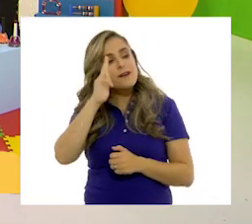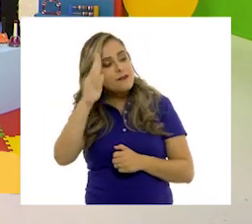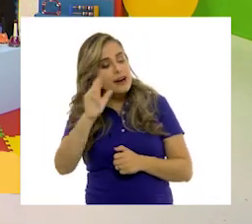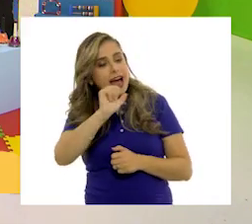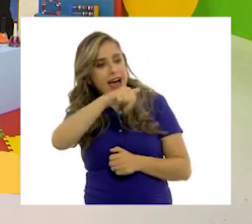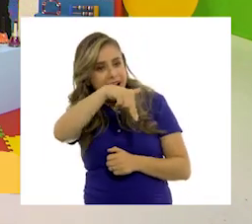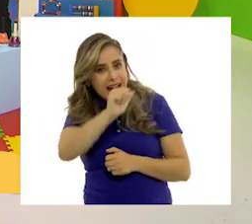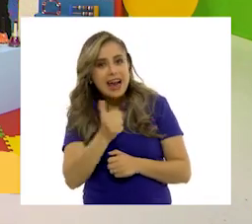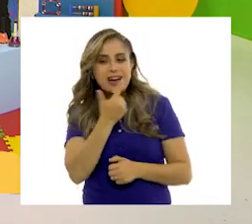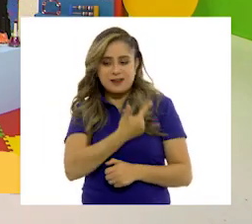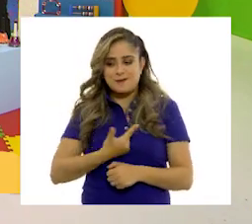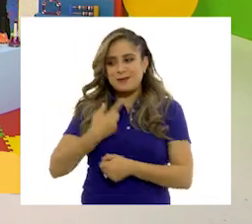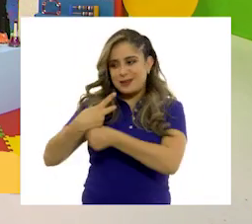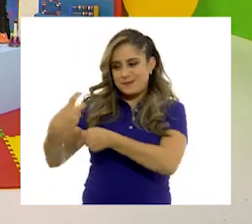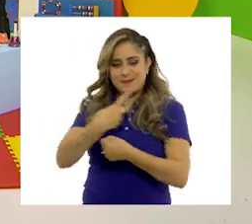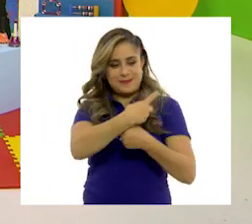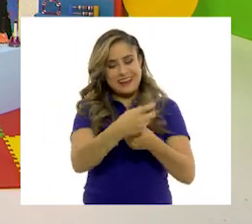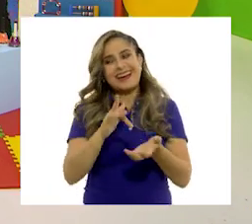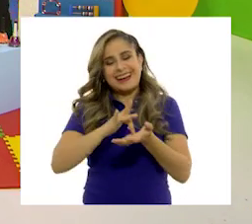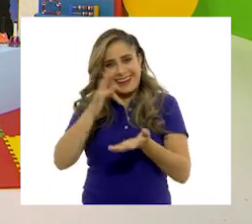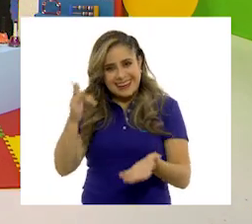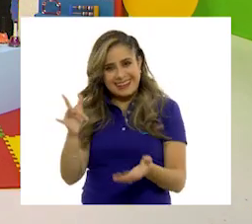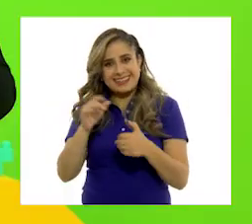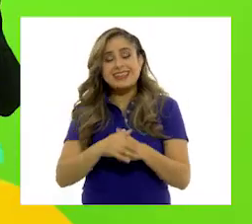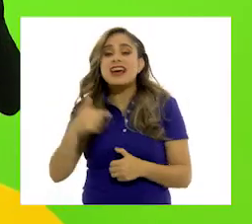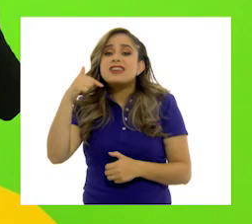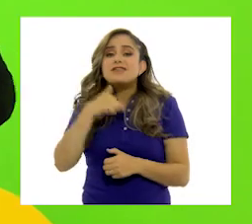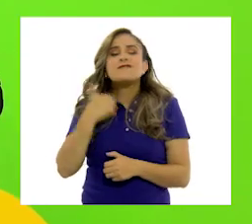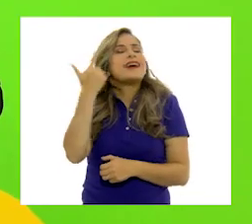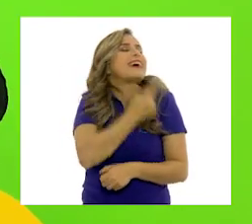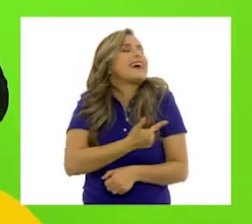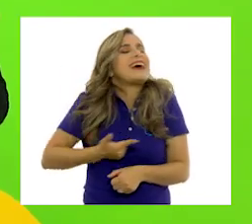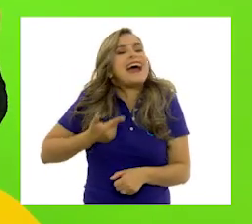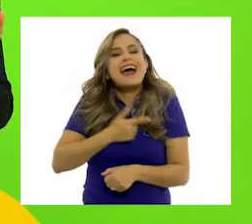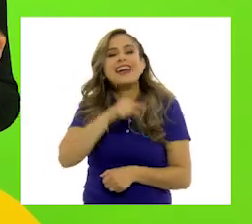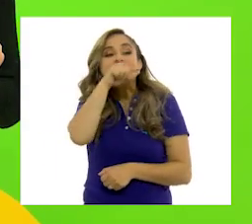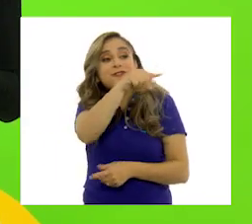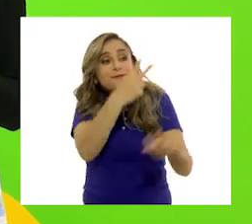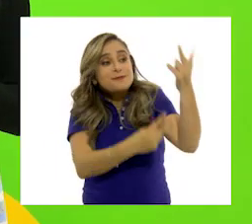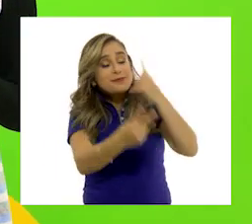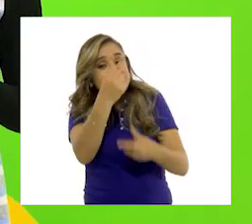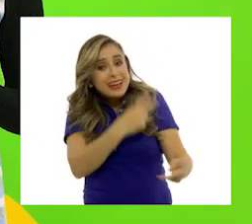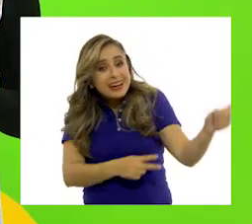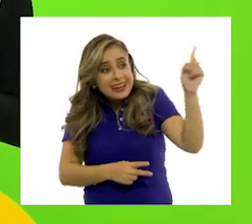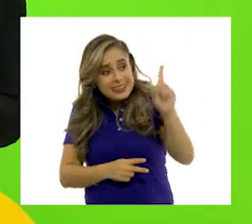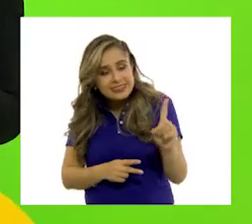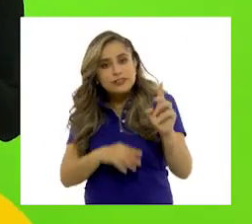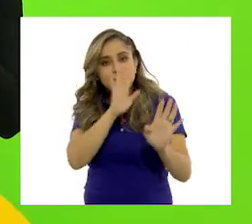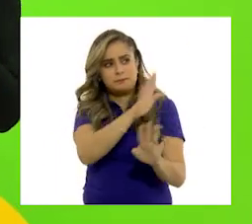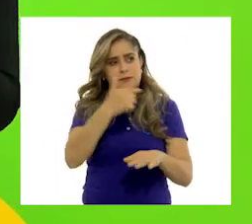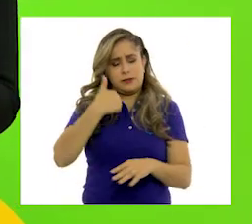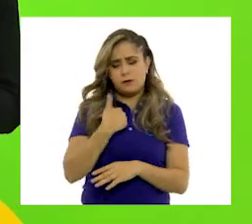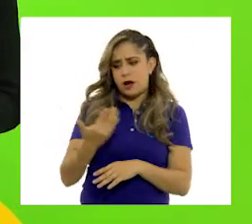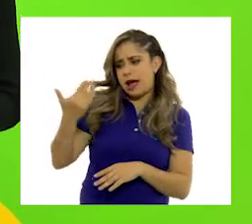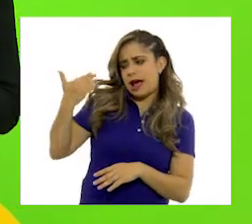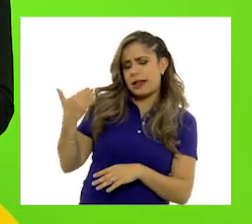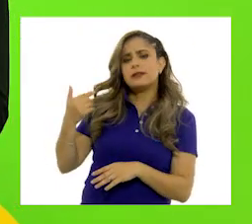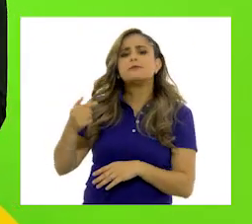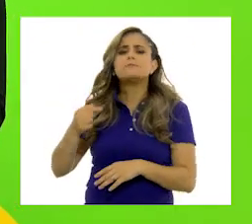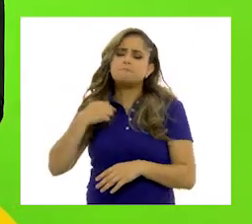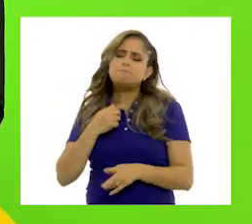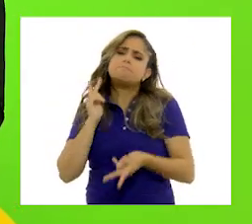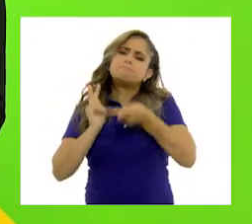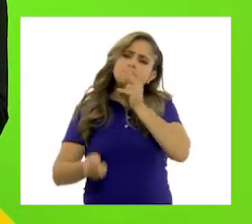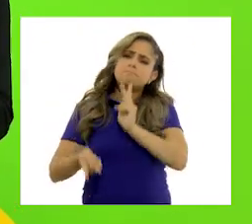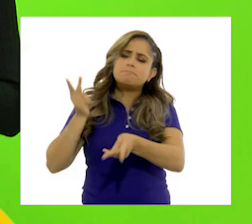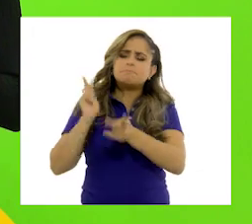gusto que me inviten al programa. Ay, Pablo, a nosotros nos encanta que estés aquí. Fíjate que hace un momento estaba platicando